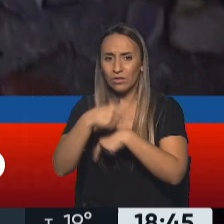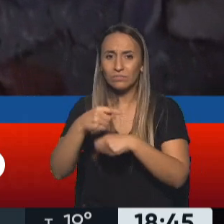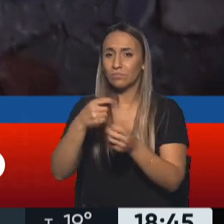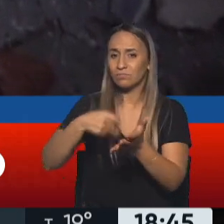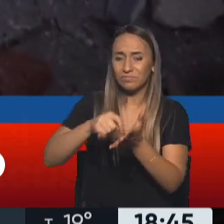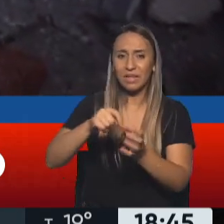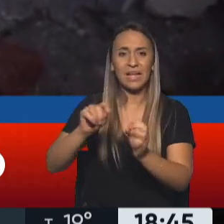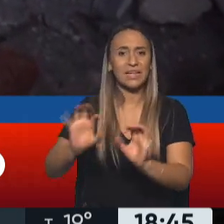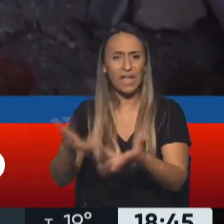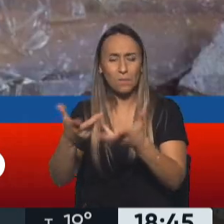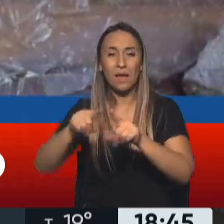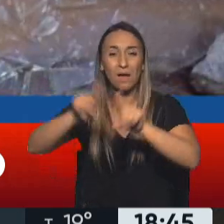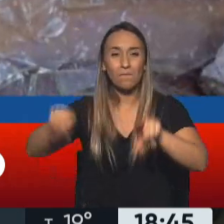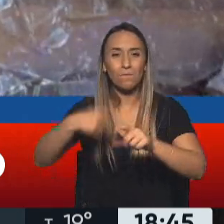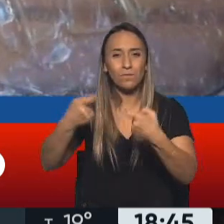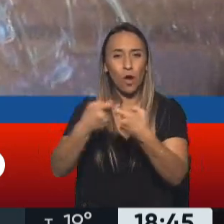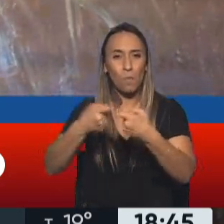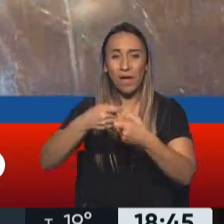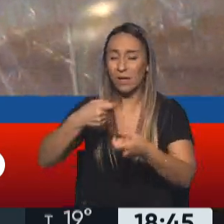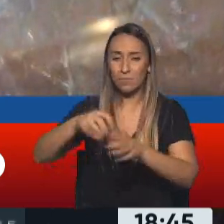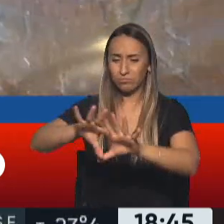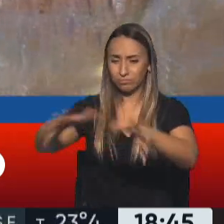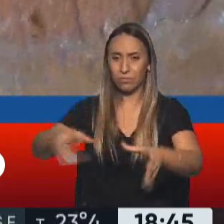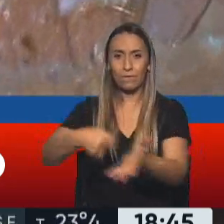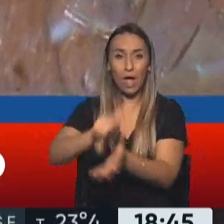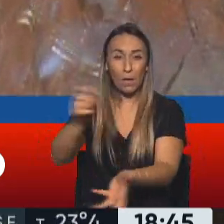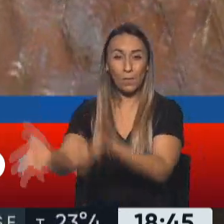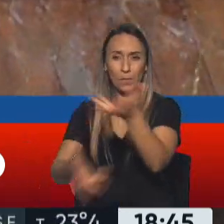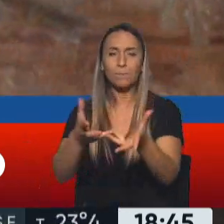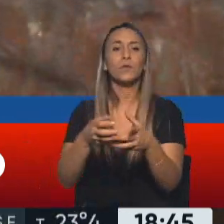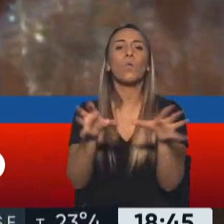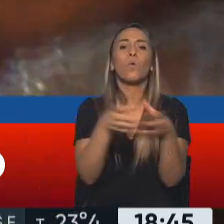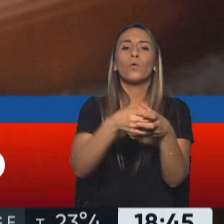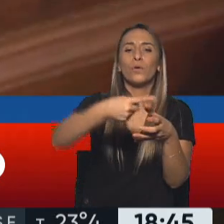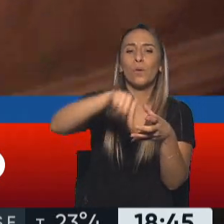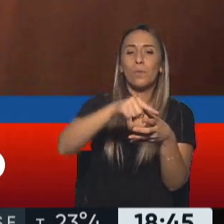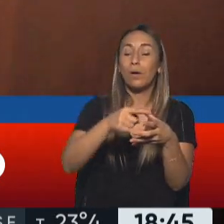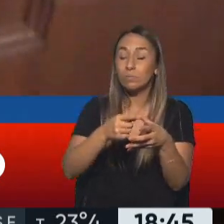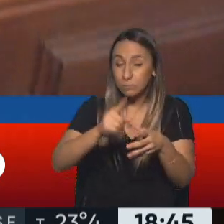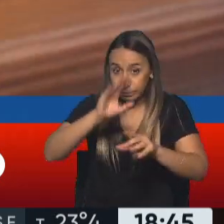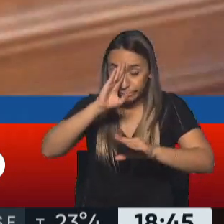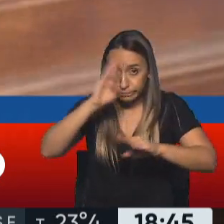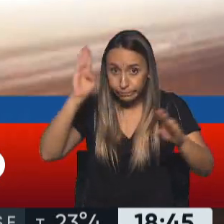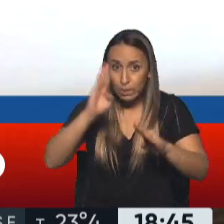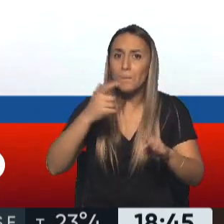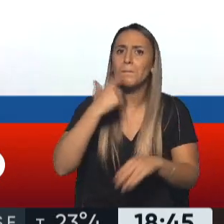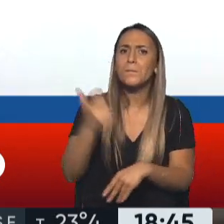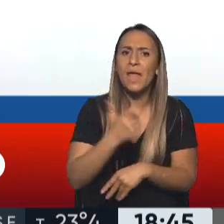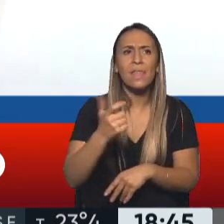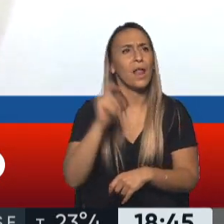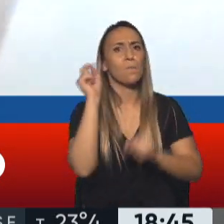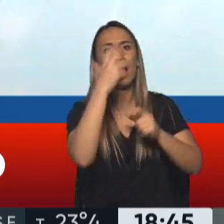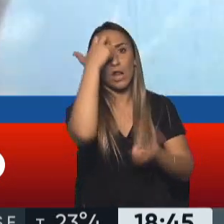Monetario Internacional con neumáticos, un pequeño grupo de manifestantes inició una intensa pedrada contra el